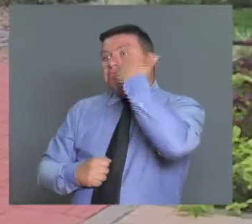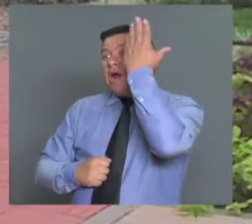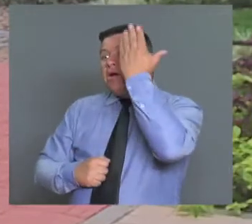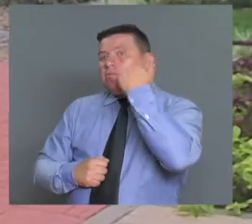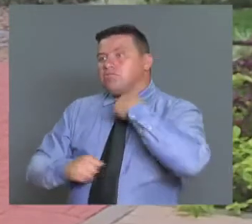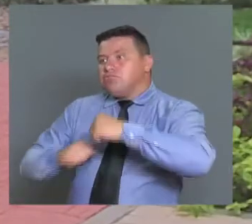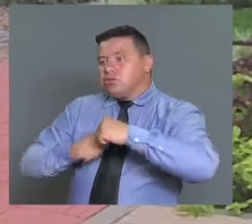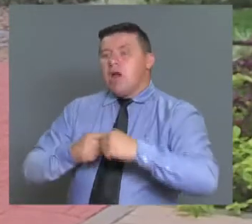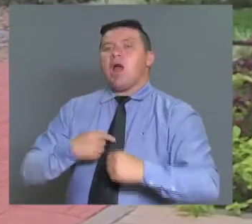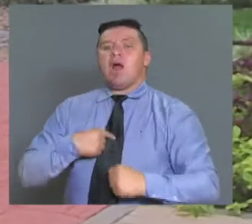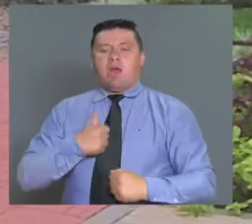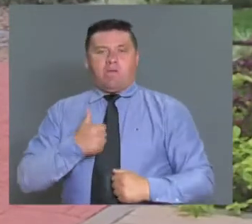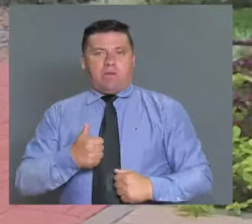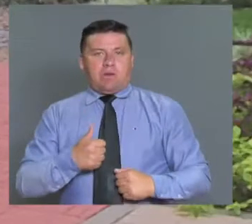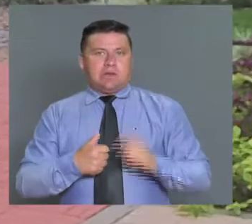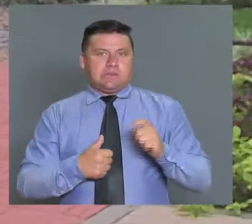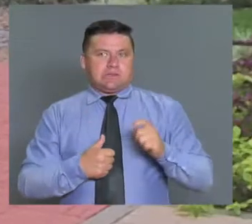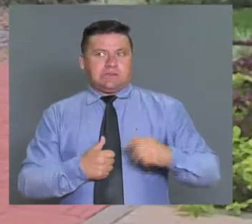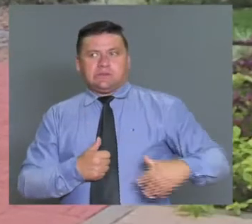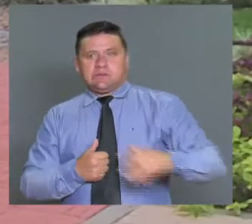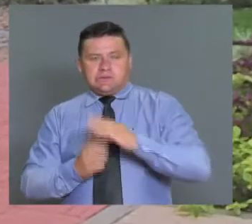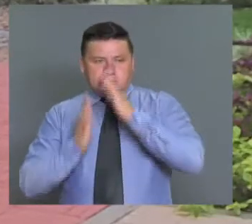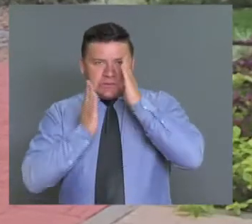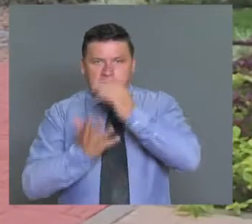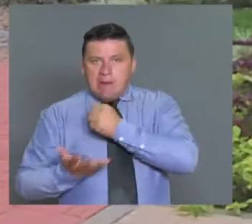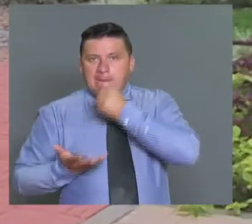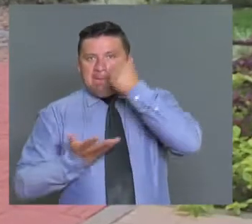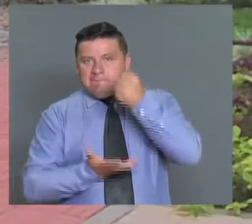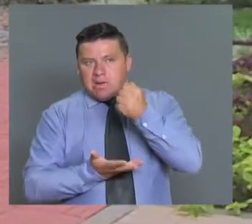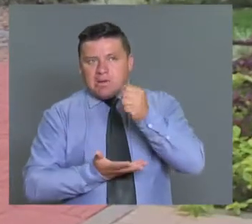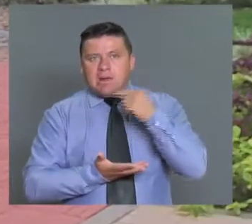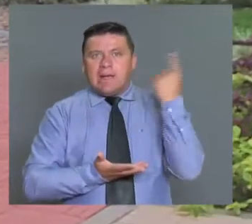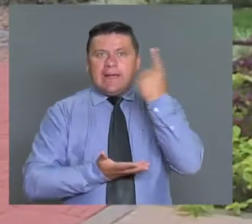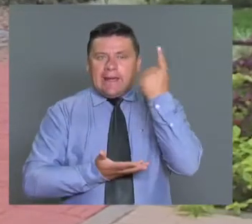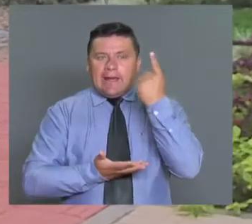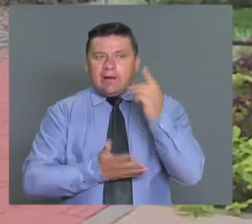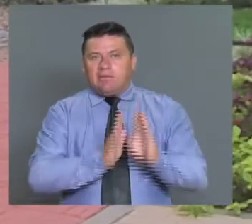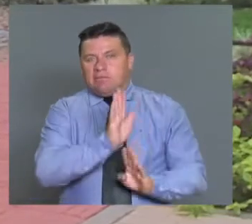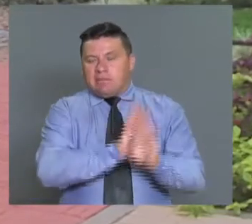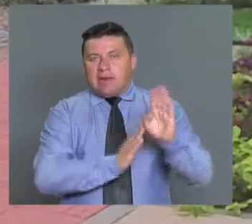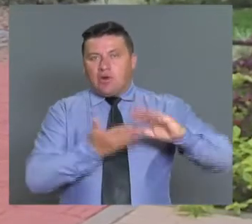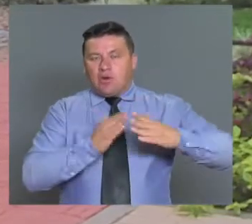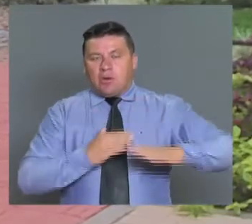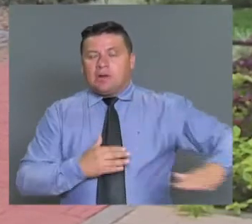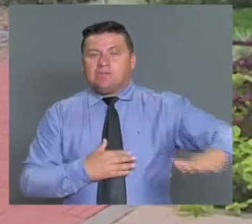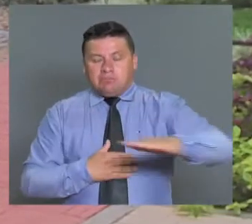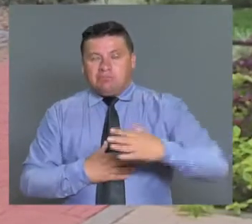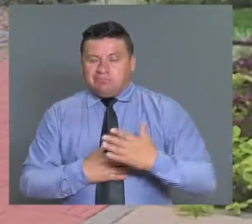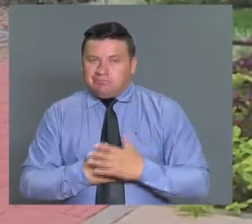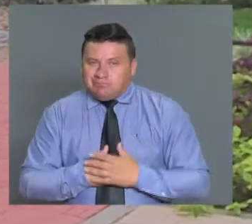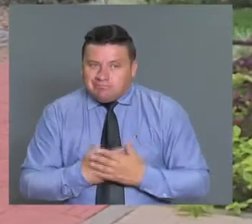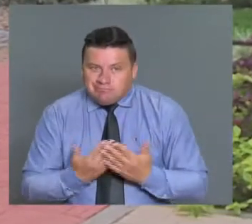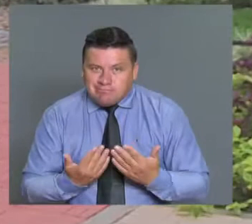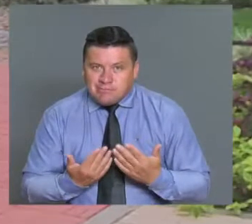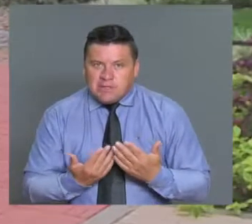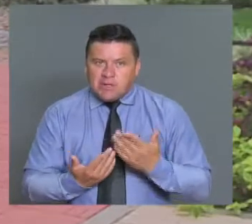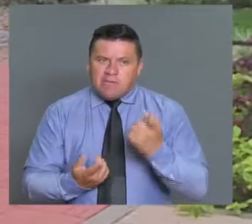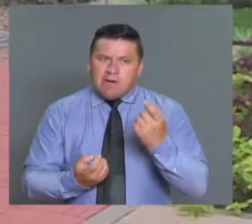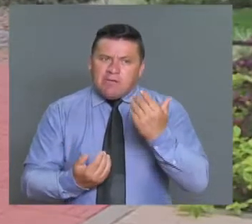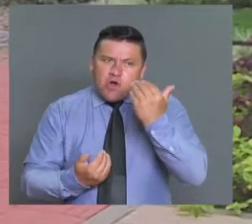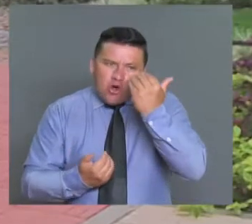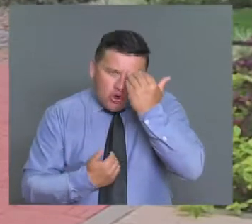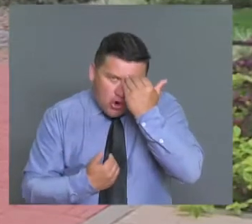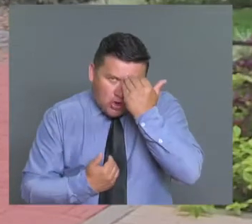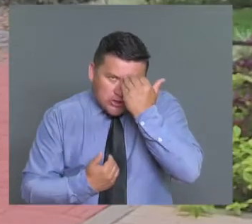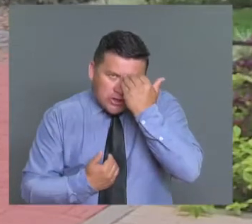que todo lo que tiene que ver con recursos de estampillas, invirtiéndolos y generando a los habitantes una conciencia y